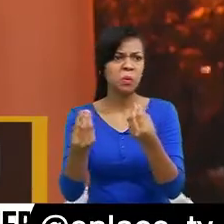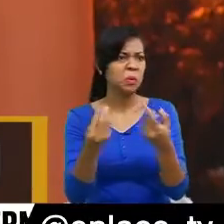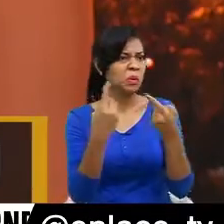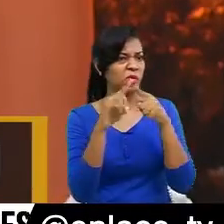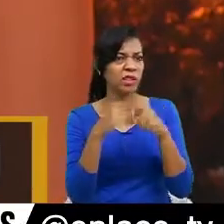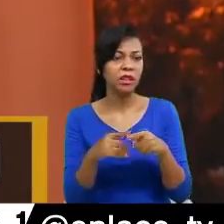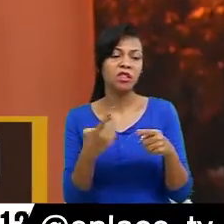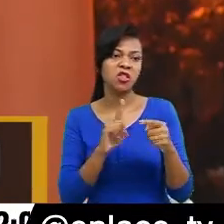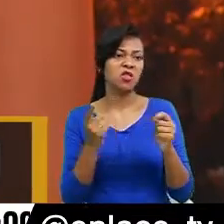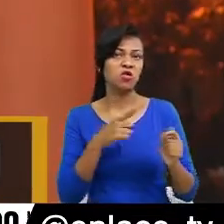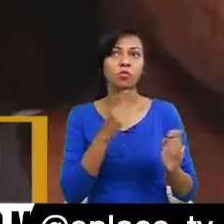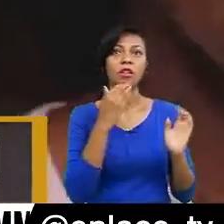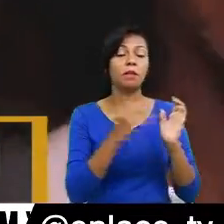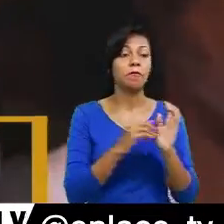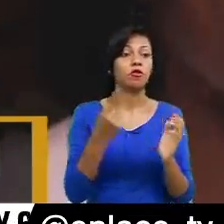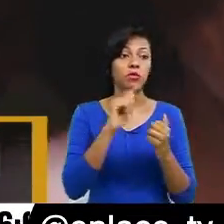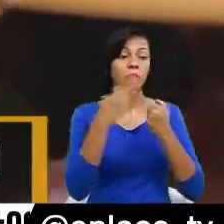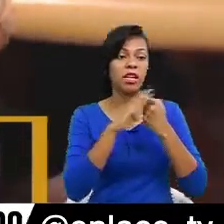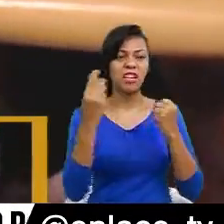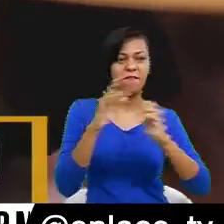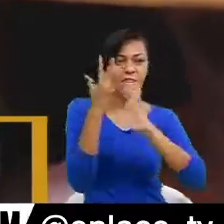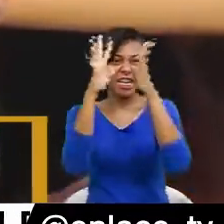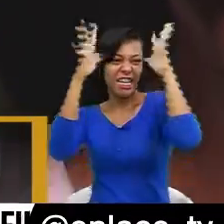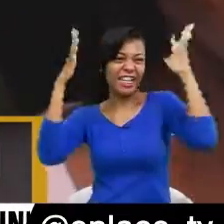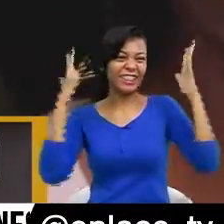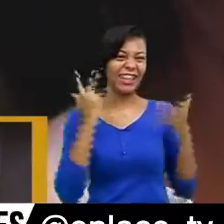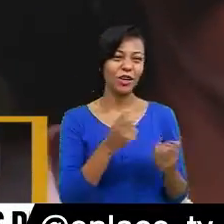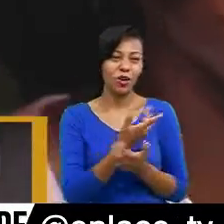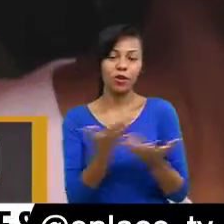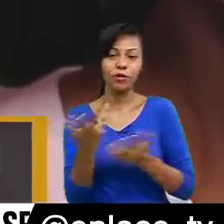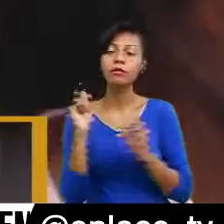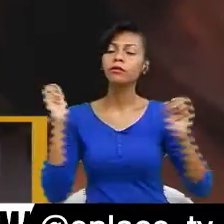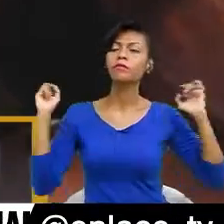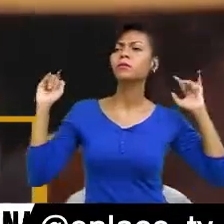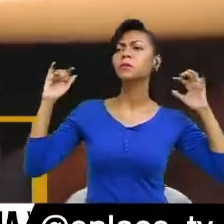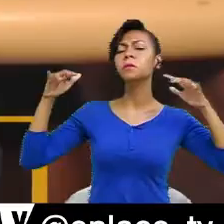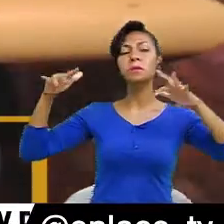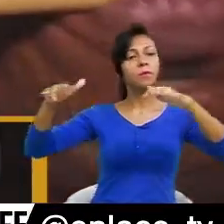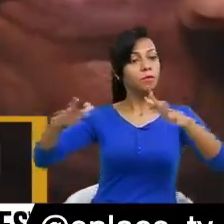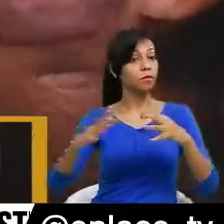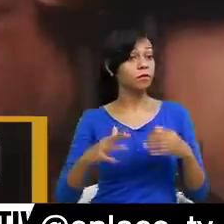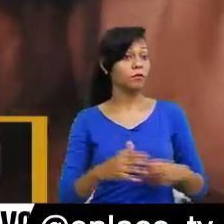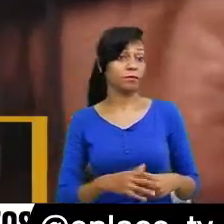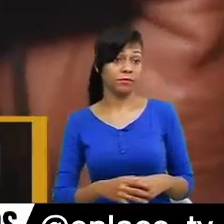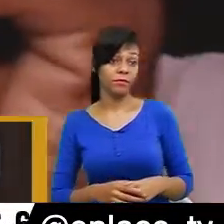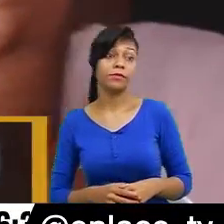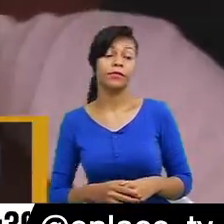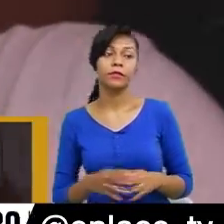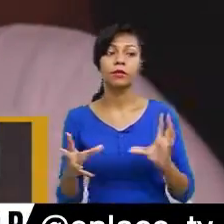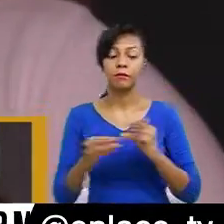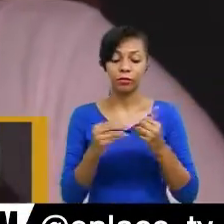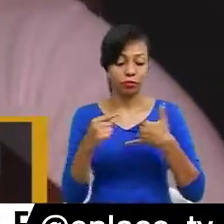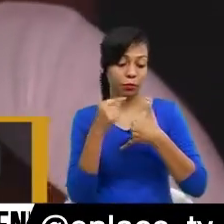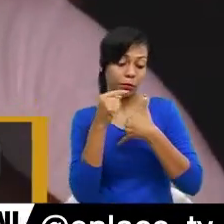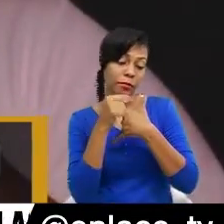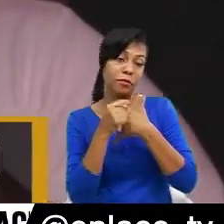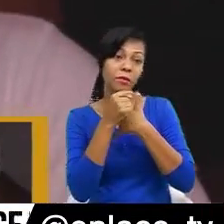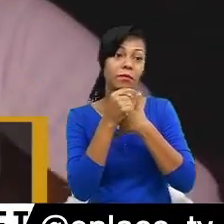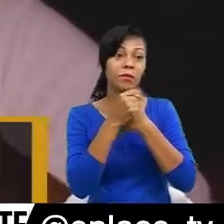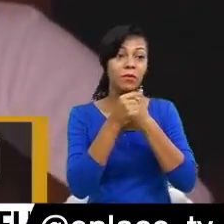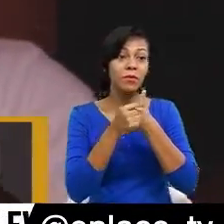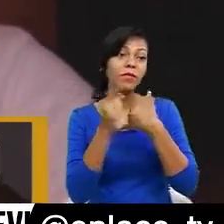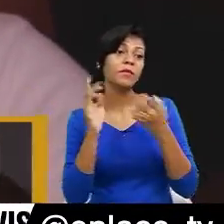en carnavales de Barranquilla, en los demás festivales que están aledaños a la costa atlántica o a Barranquilla, que